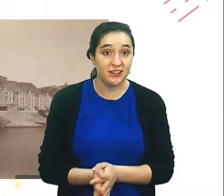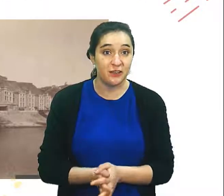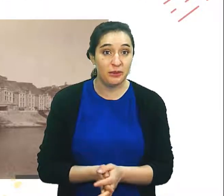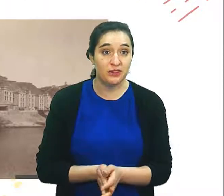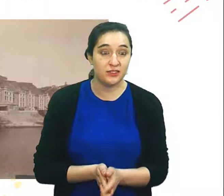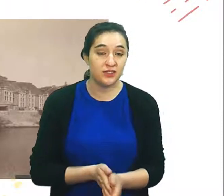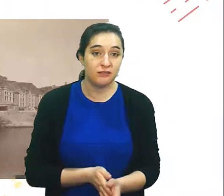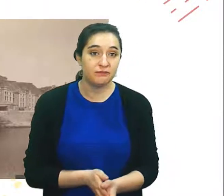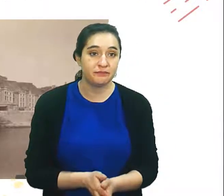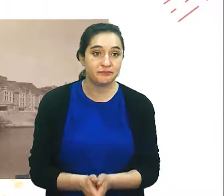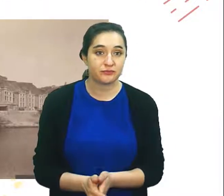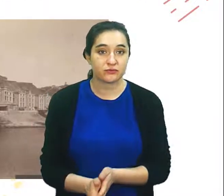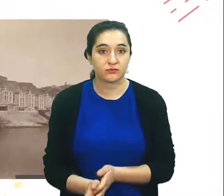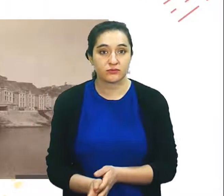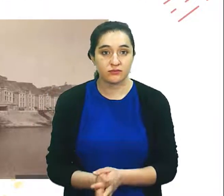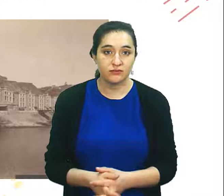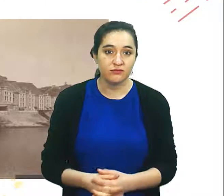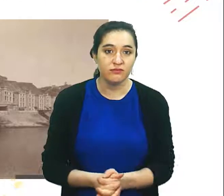antes de la independencia?